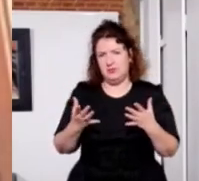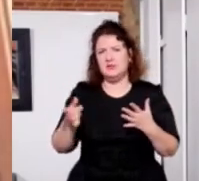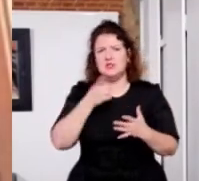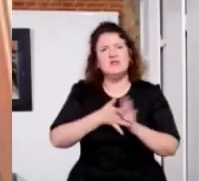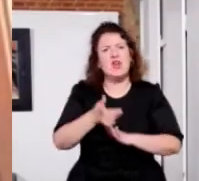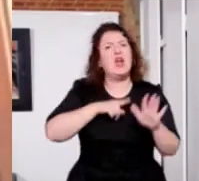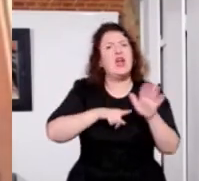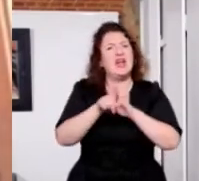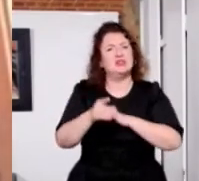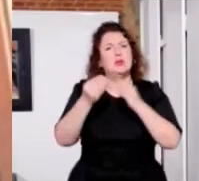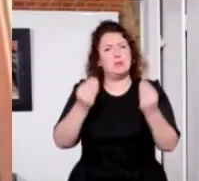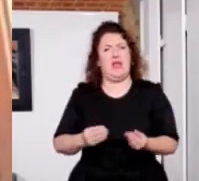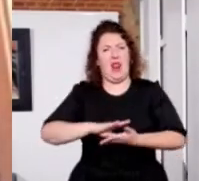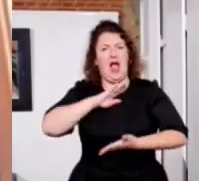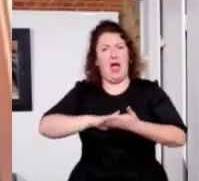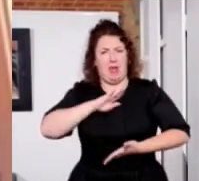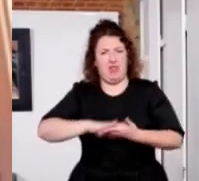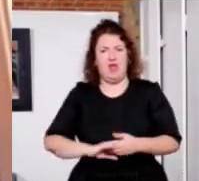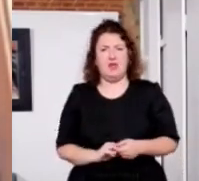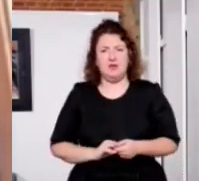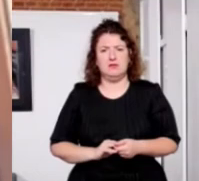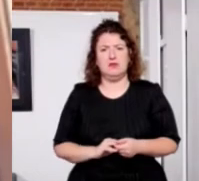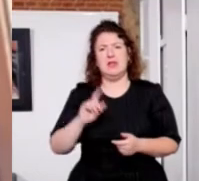la complejidad. Y para gestionar la